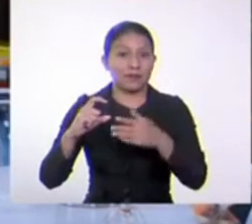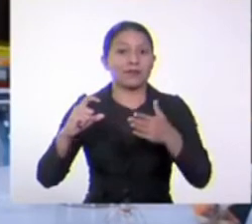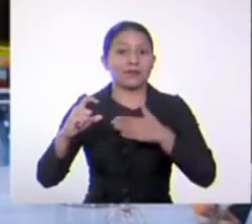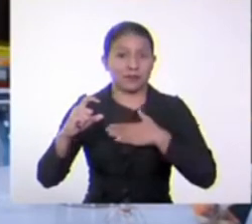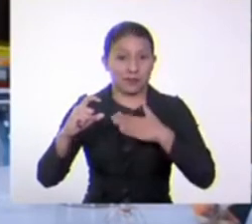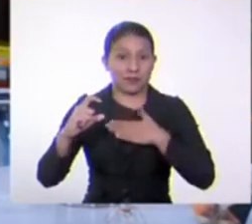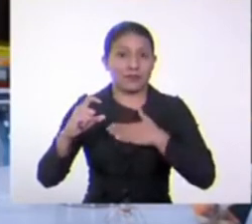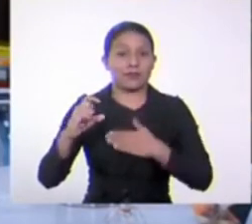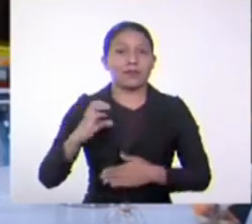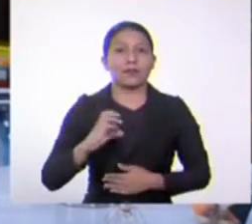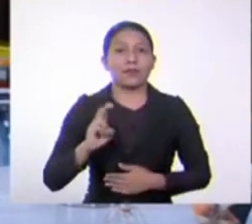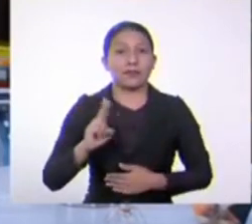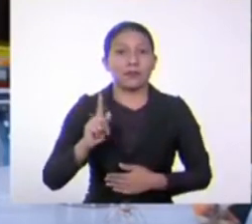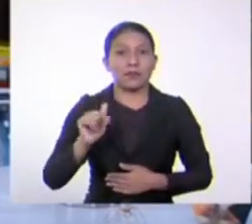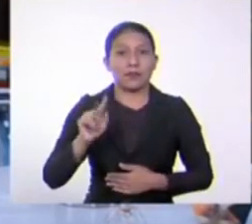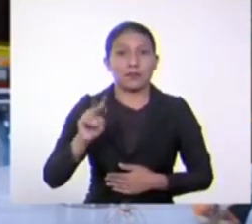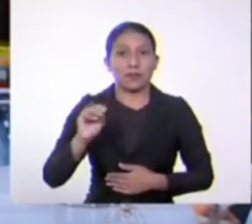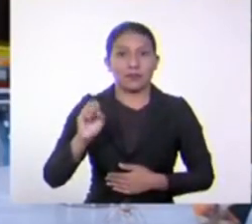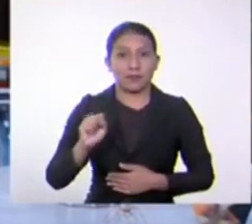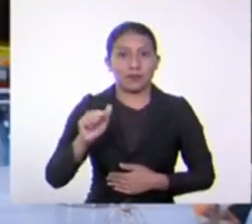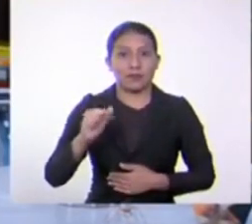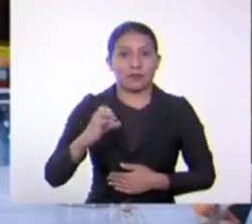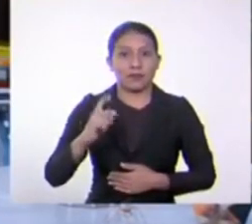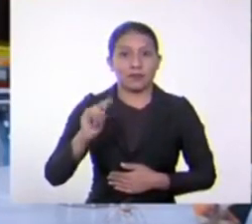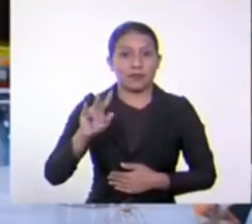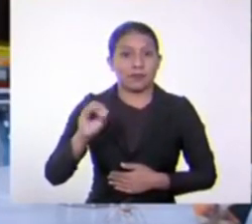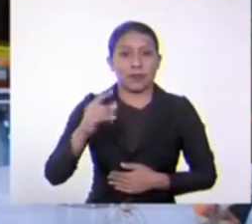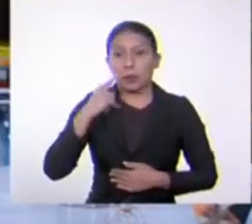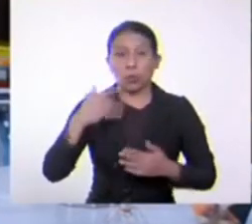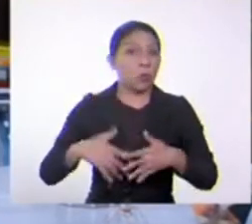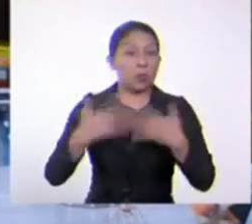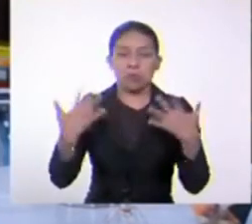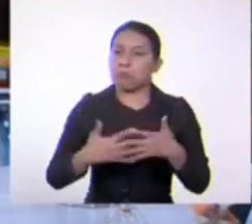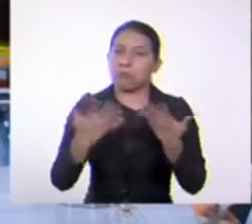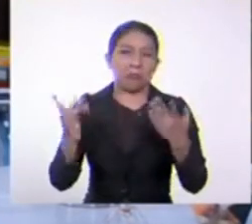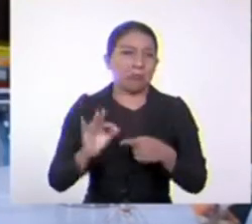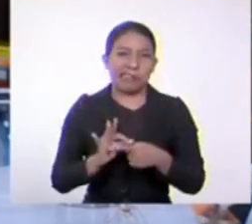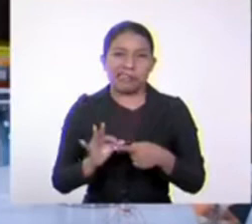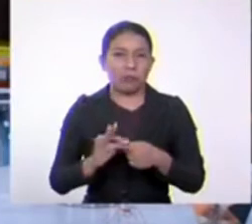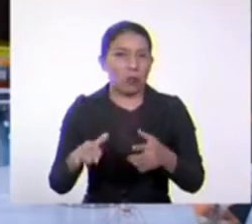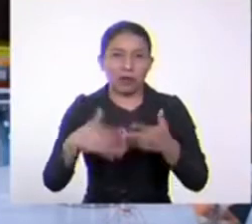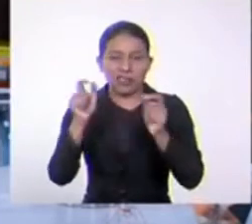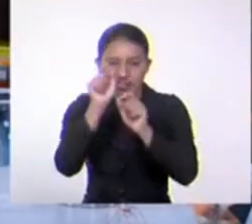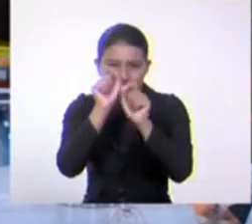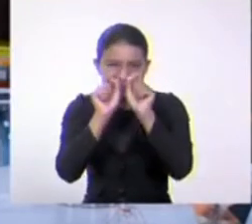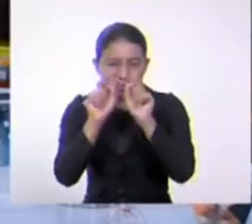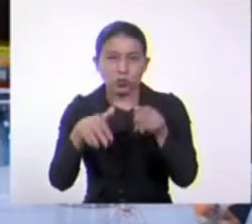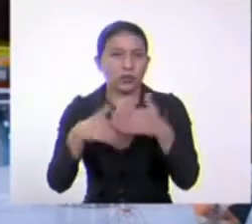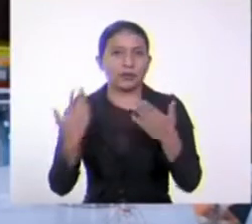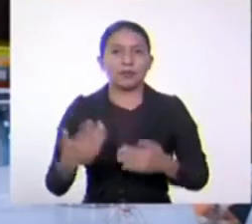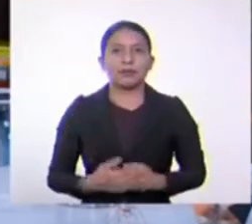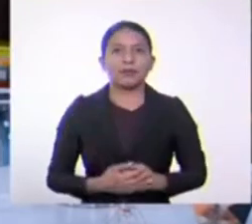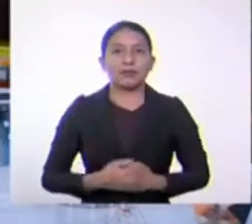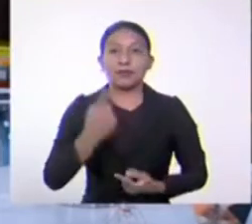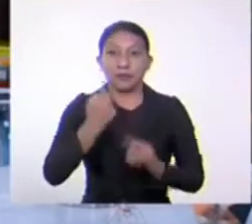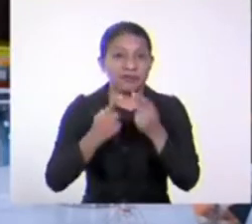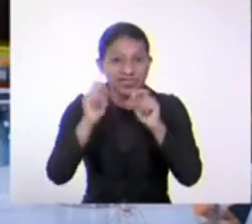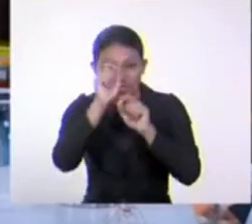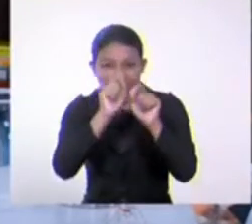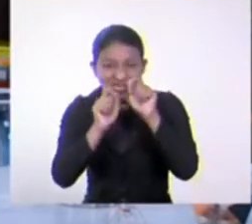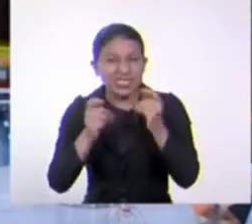los cultivos activos de las bacterias. Si no, no va a funcionar porque no van a haber bacterias. ¿Qué bacterias son?